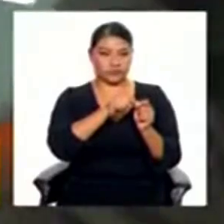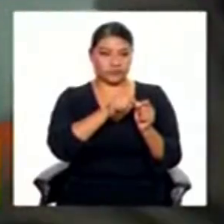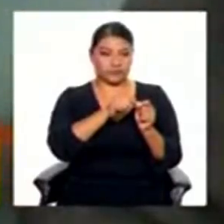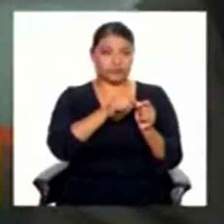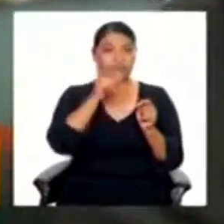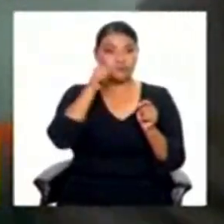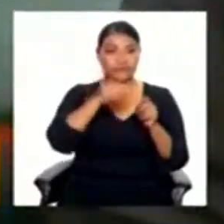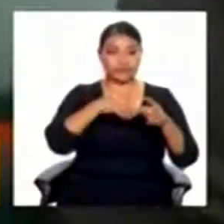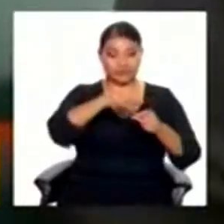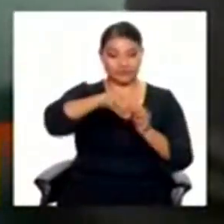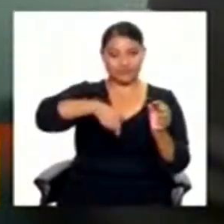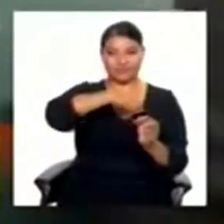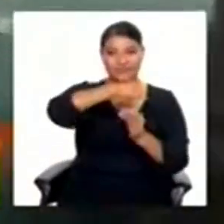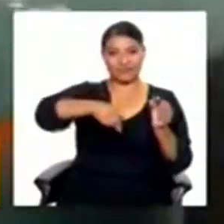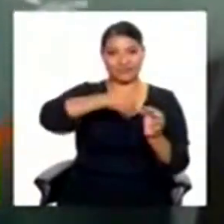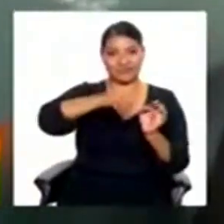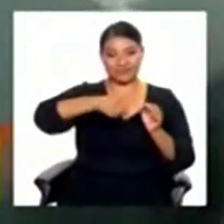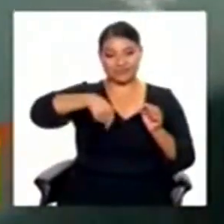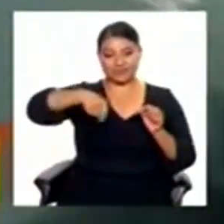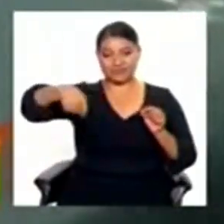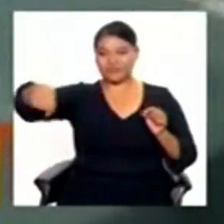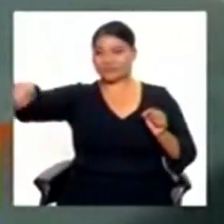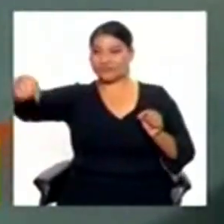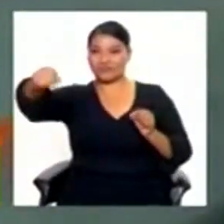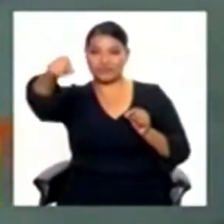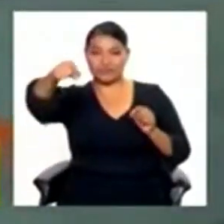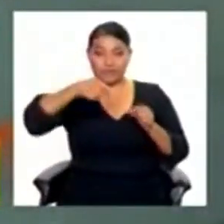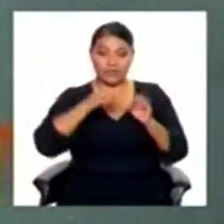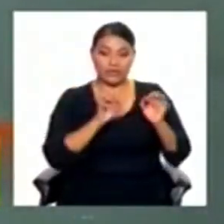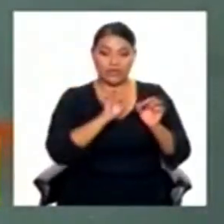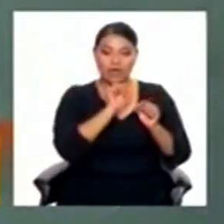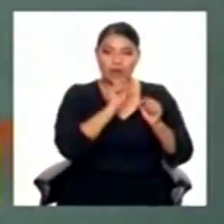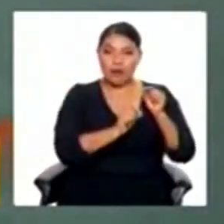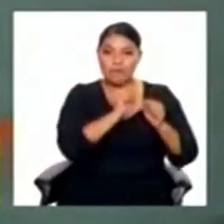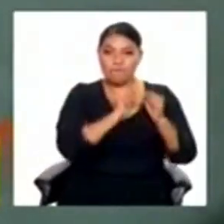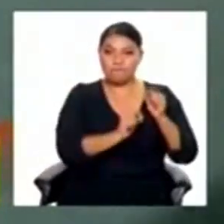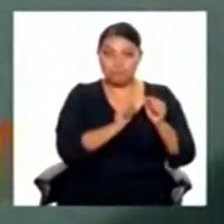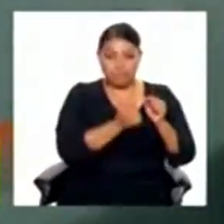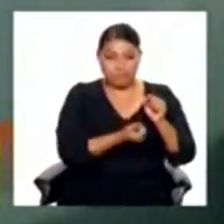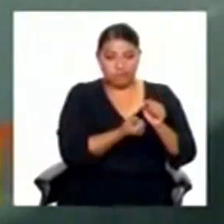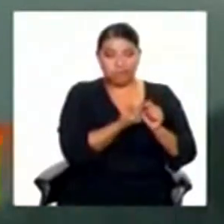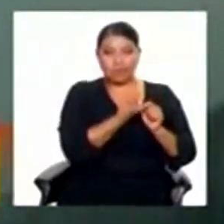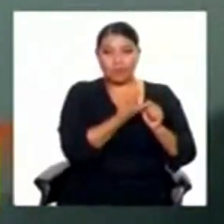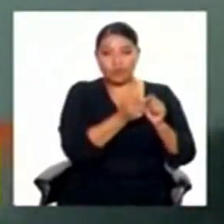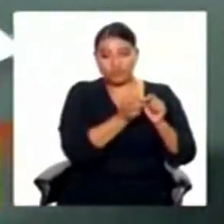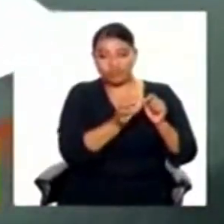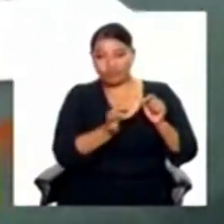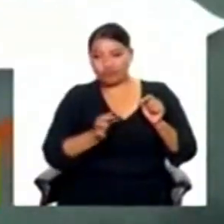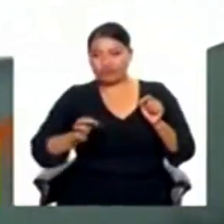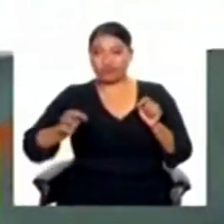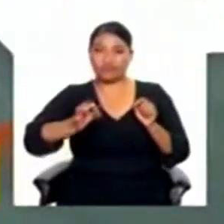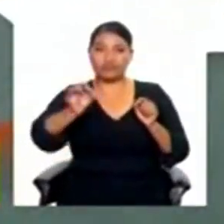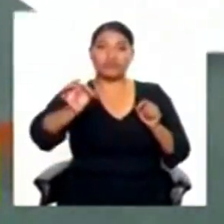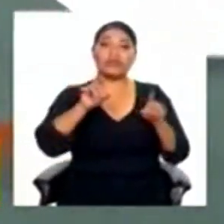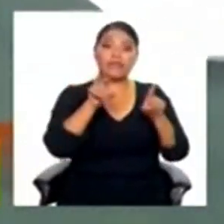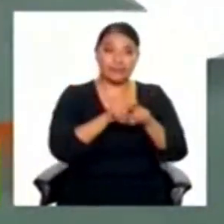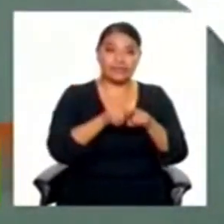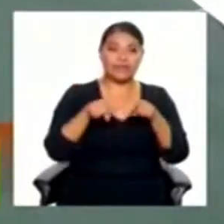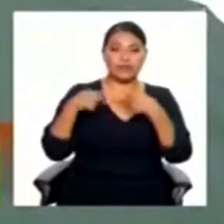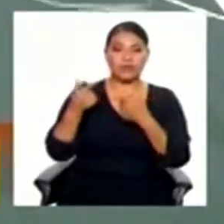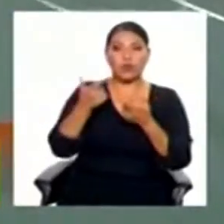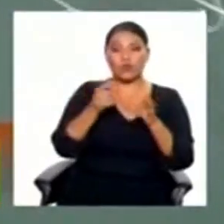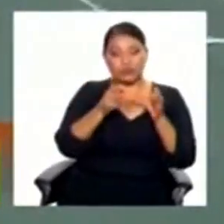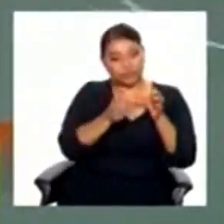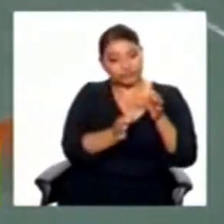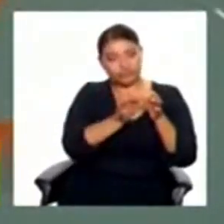La mecha lenta, tenemos un aproximado de 500 metros y también los fulminantes. Estos